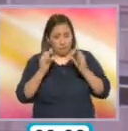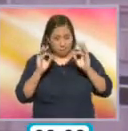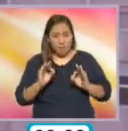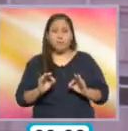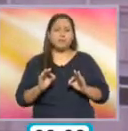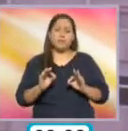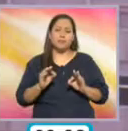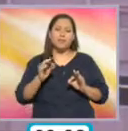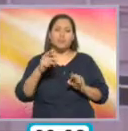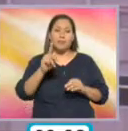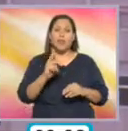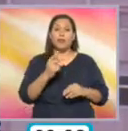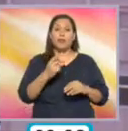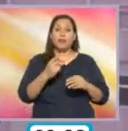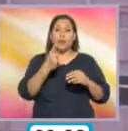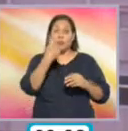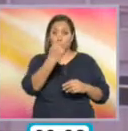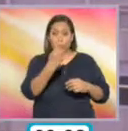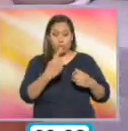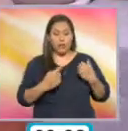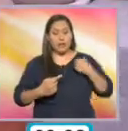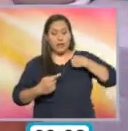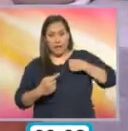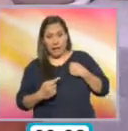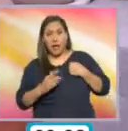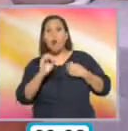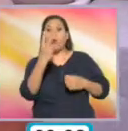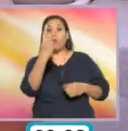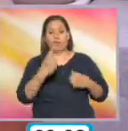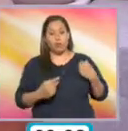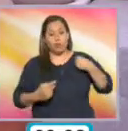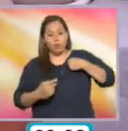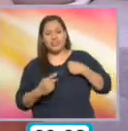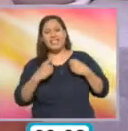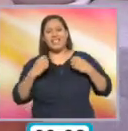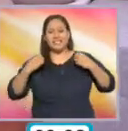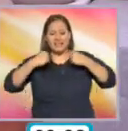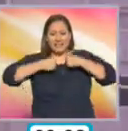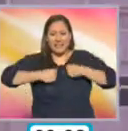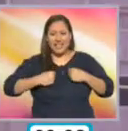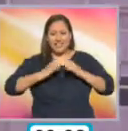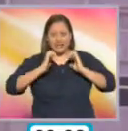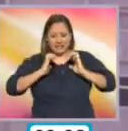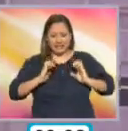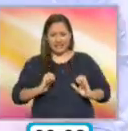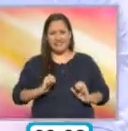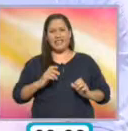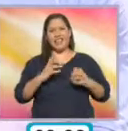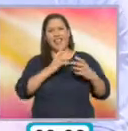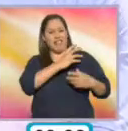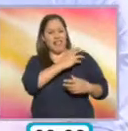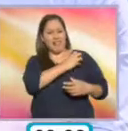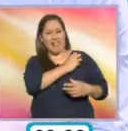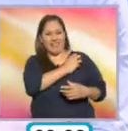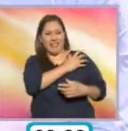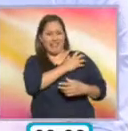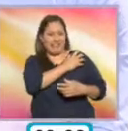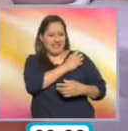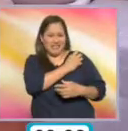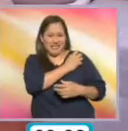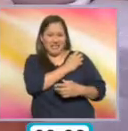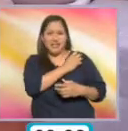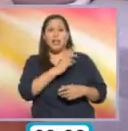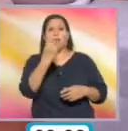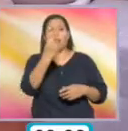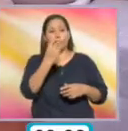mismo con 2 straps que con un strap, ¿no? Los dos te arrugan mucho más el saco o la prenda que tienes en la parte superior es mejor con una porque el